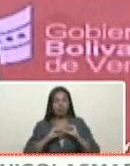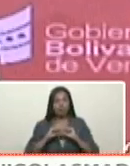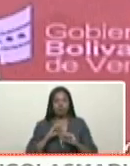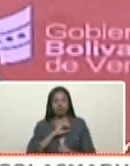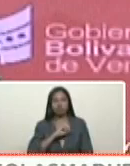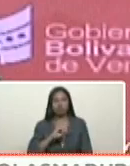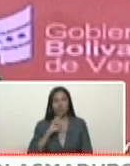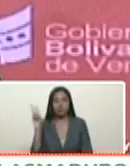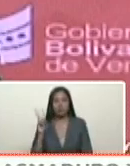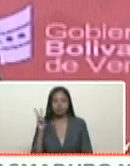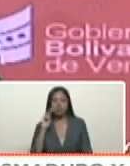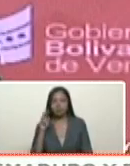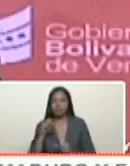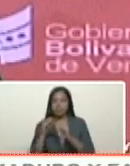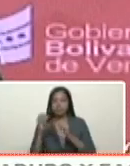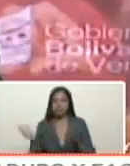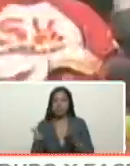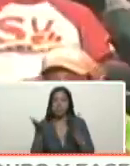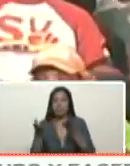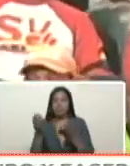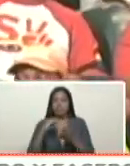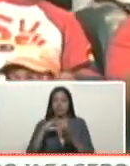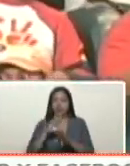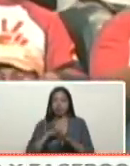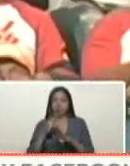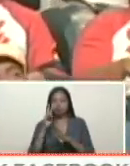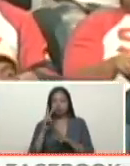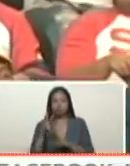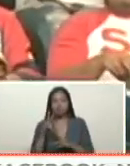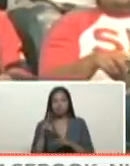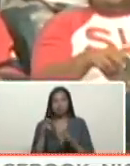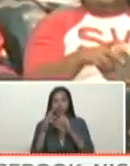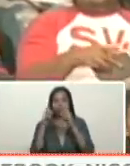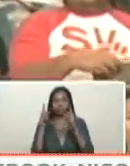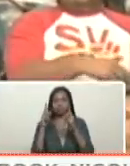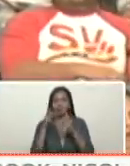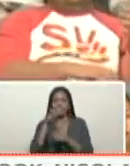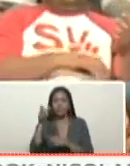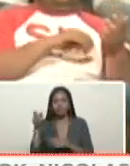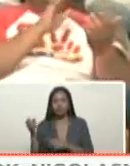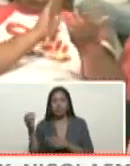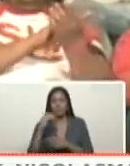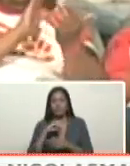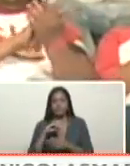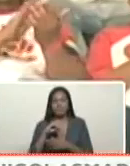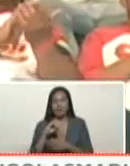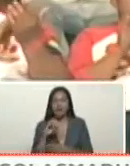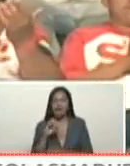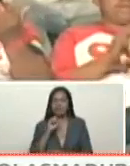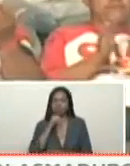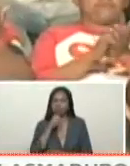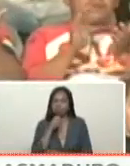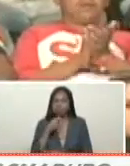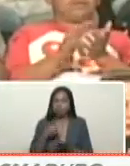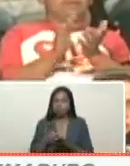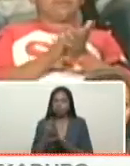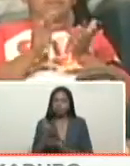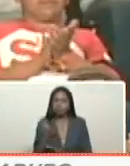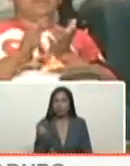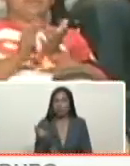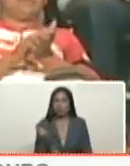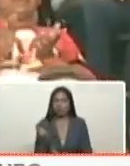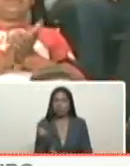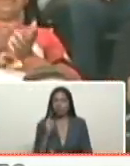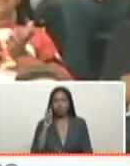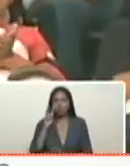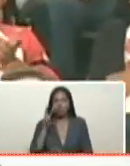Venezuela. Y seguimos avanzando porque seguimos descubriendo personas en edad de pensión sin pensiones.